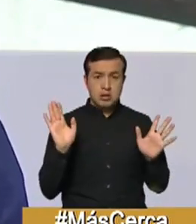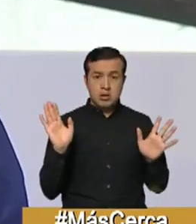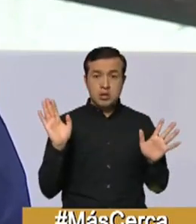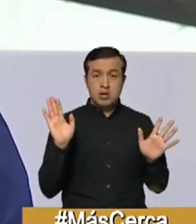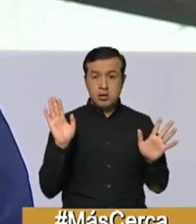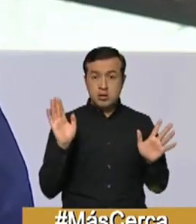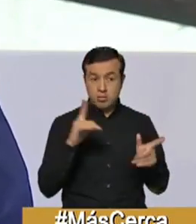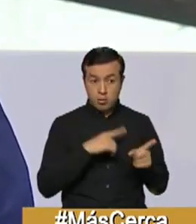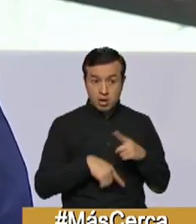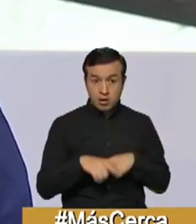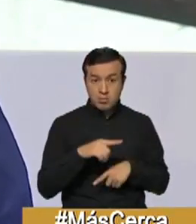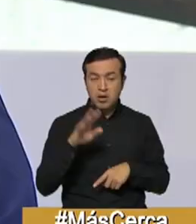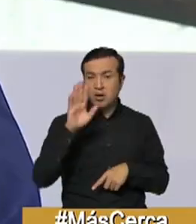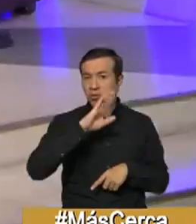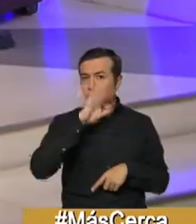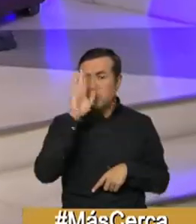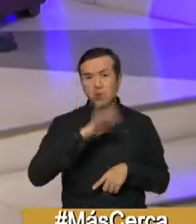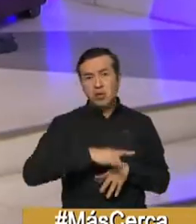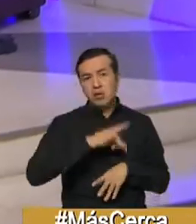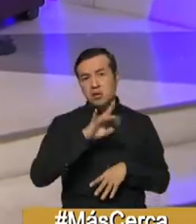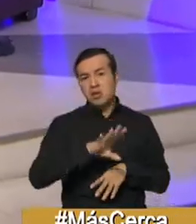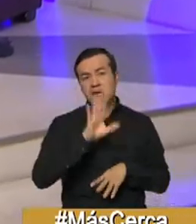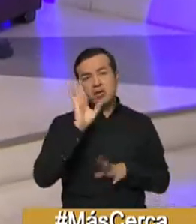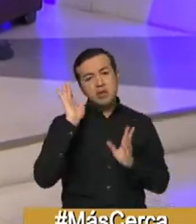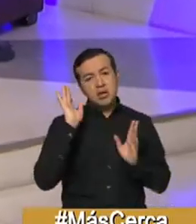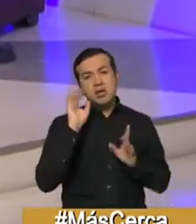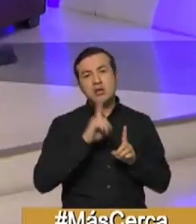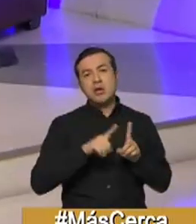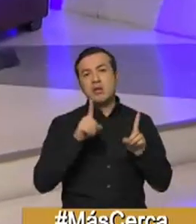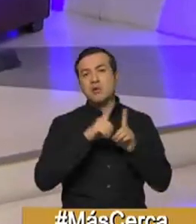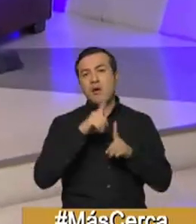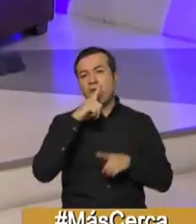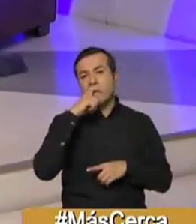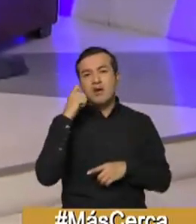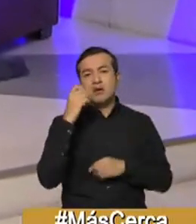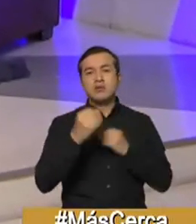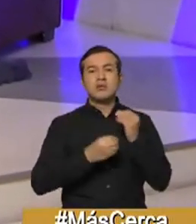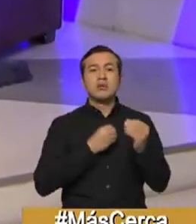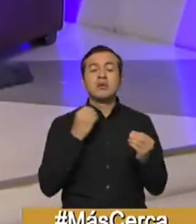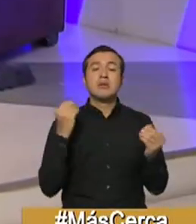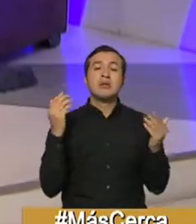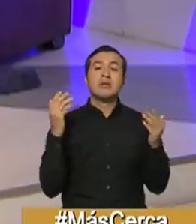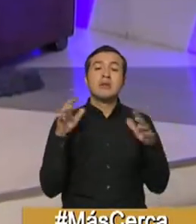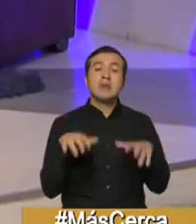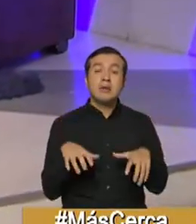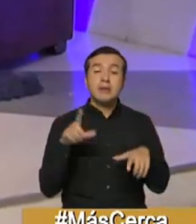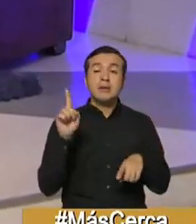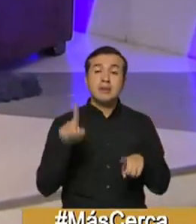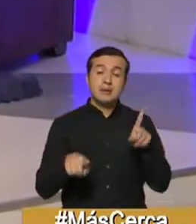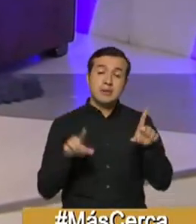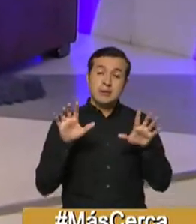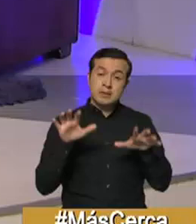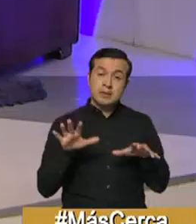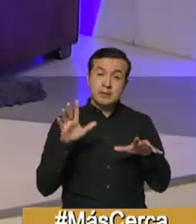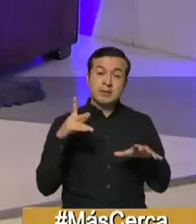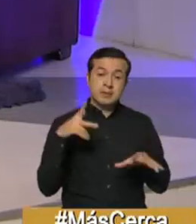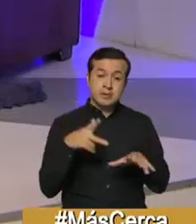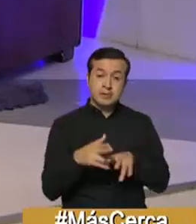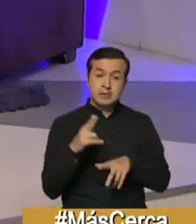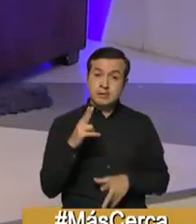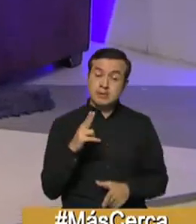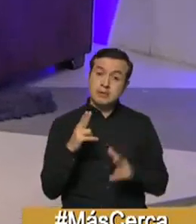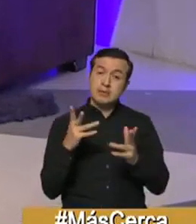nunca los han venido a retirar. Y nos han dejado datos falsos. ¿Qué hemos hecho con sus perritos? En el mayor de los casos, esterilizarlos